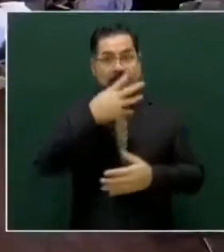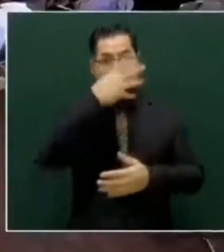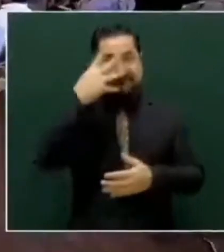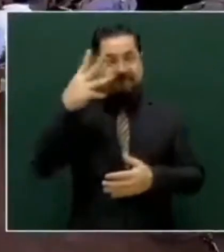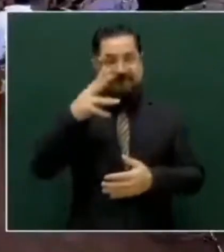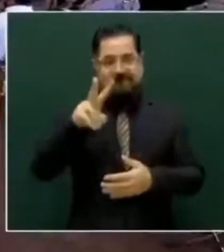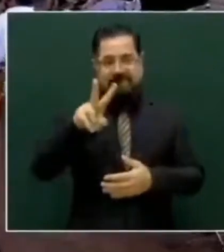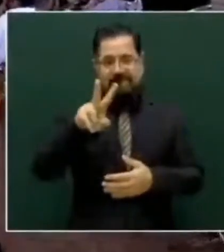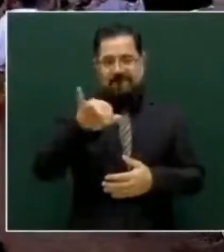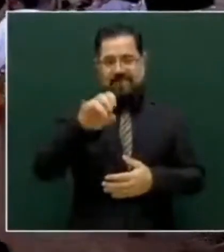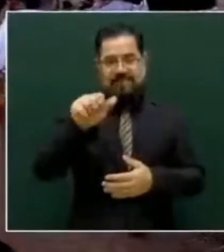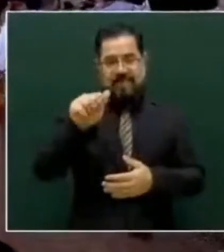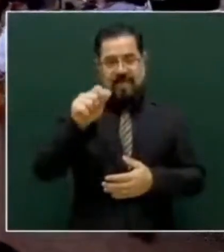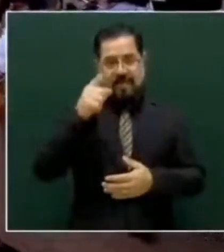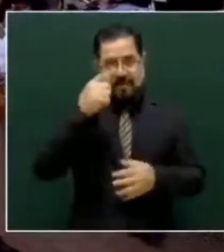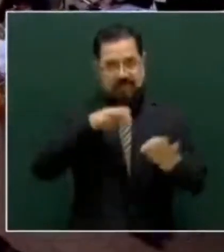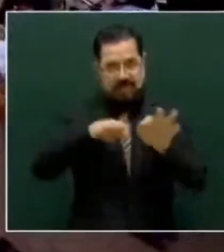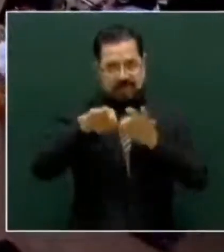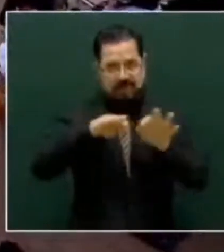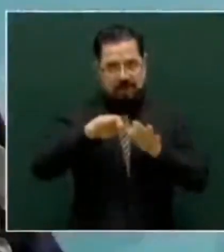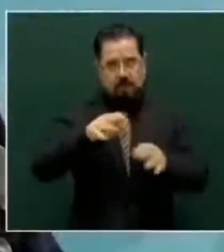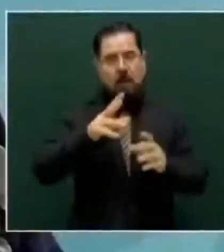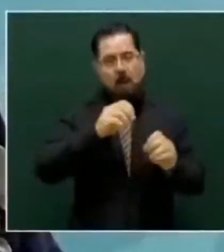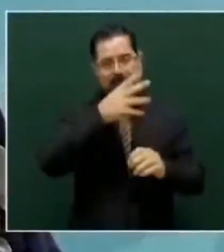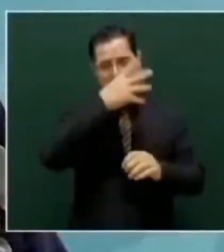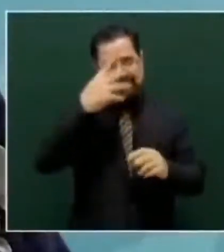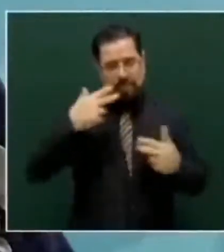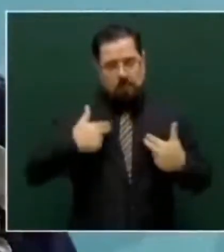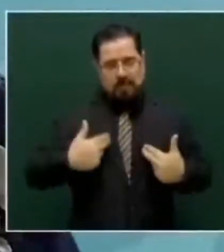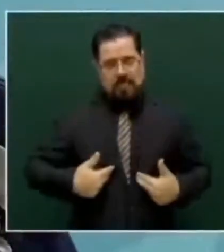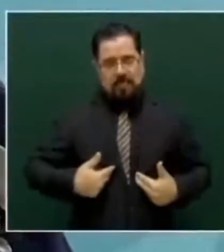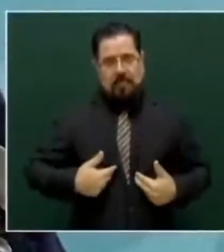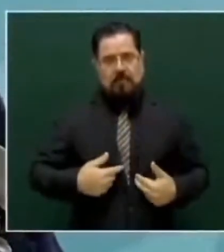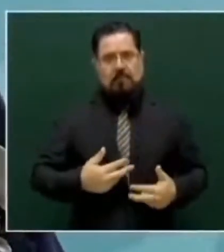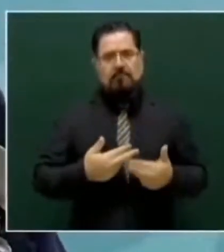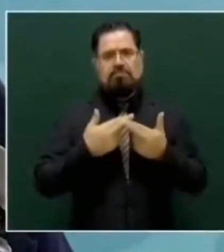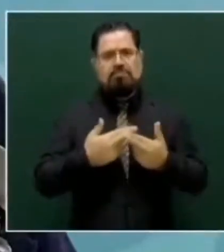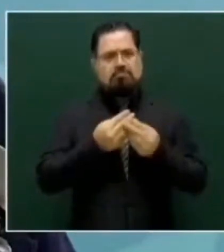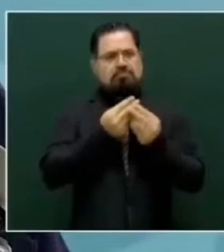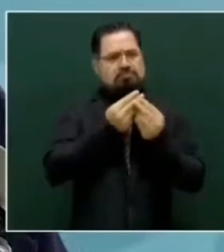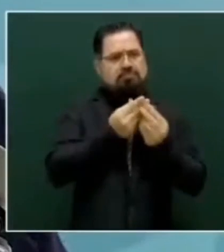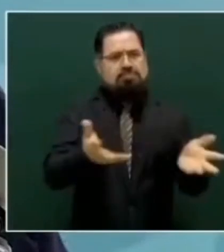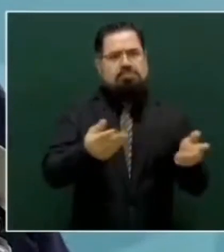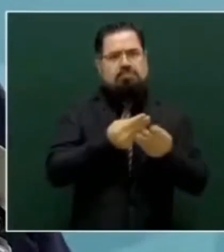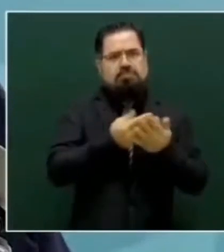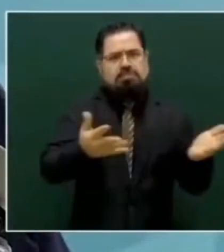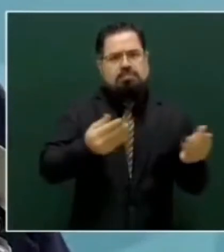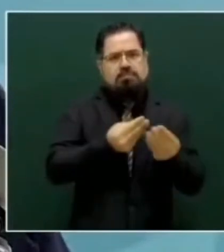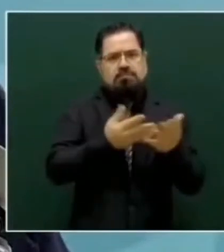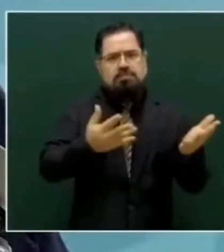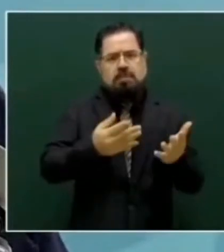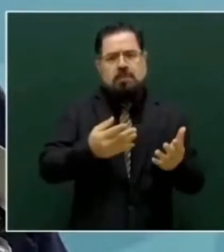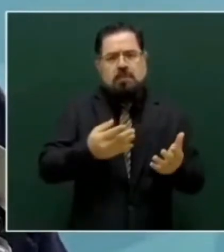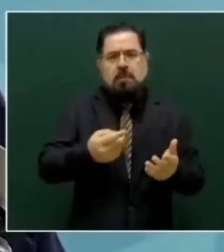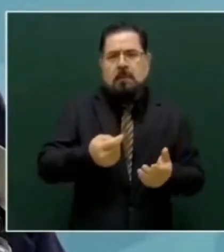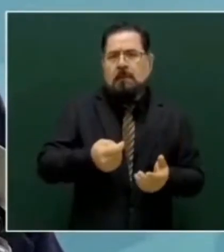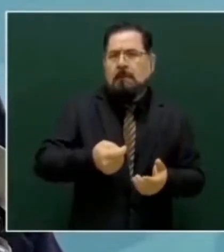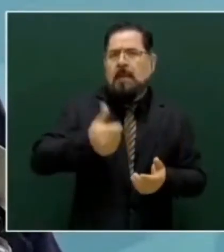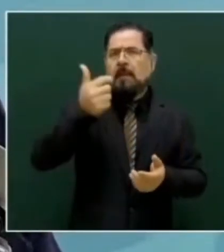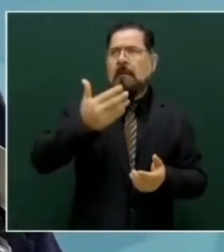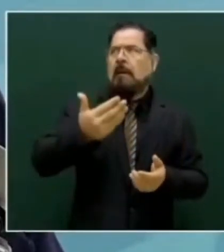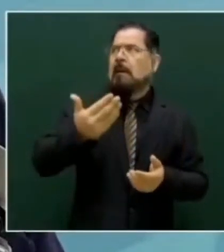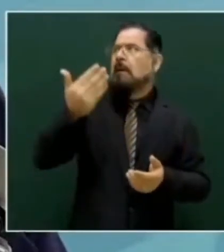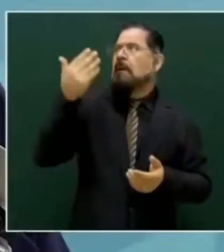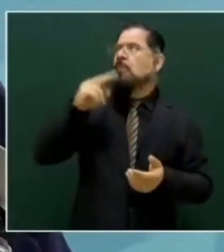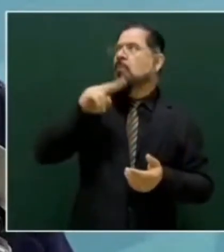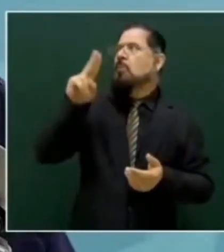de trabajo y visas humanitarias como nunca se había hecho en Estados Unidos.